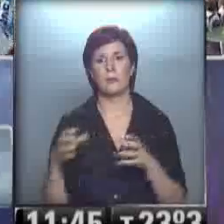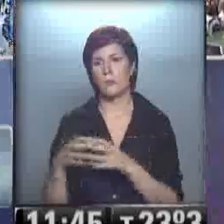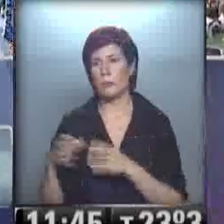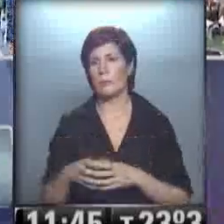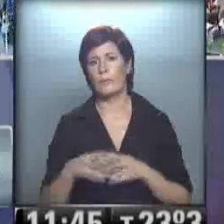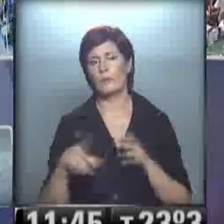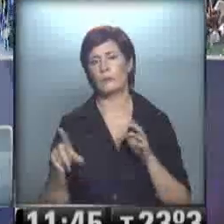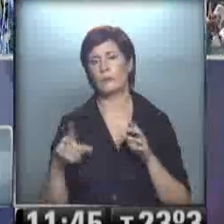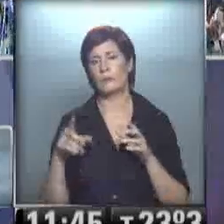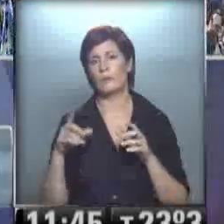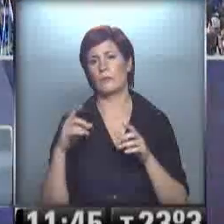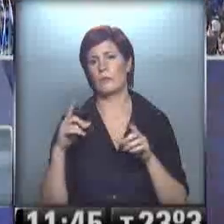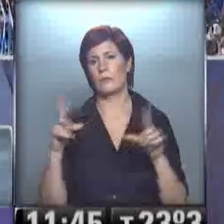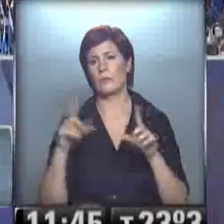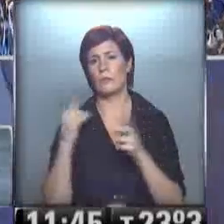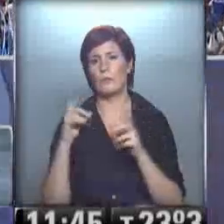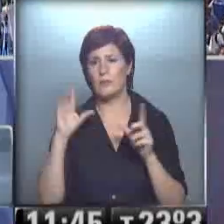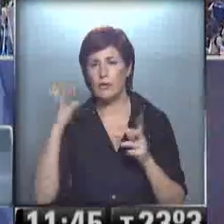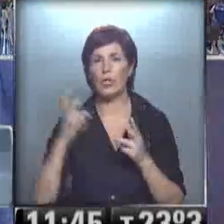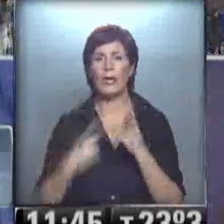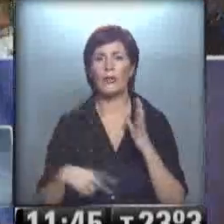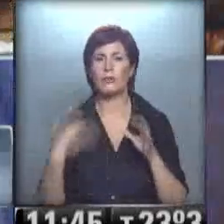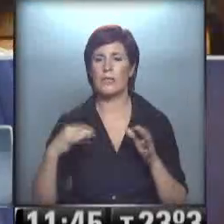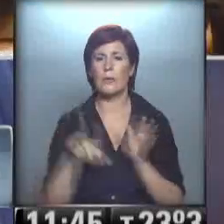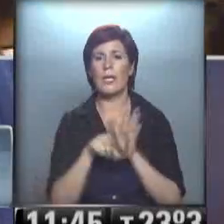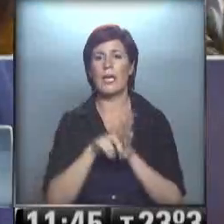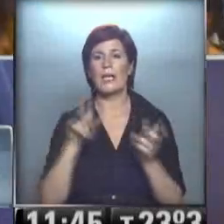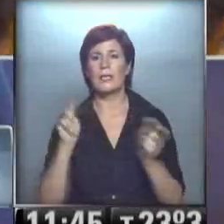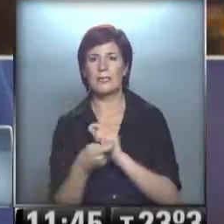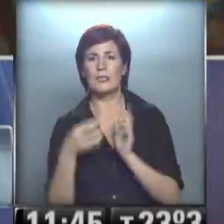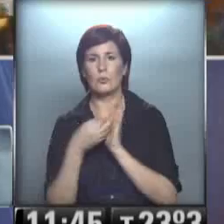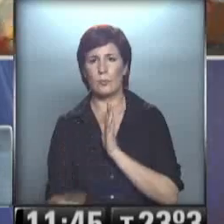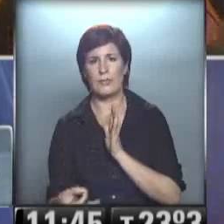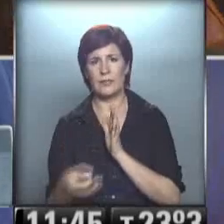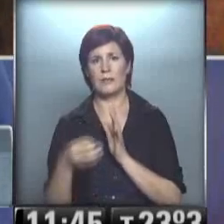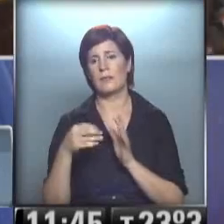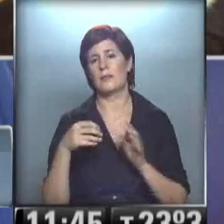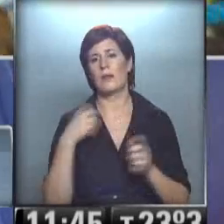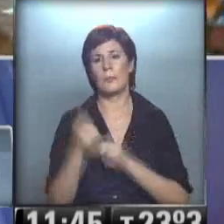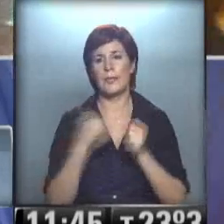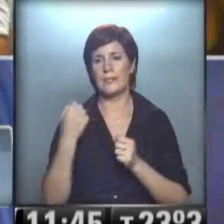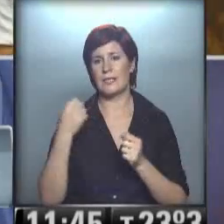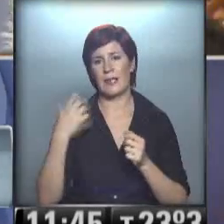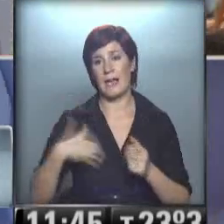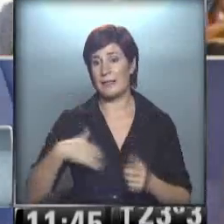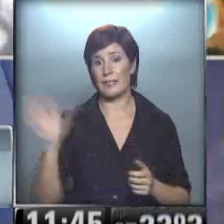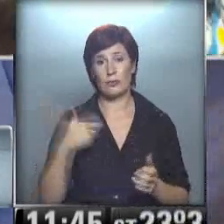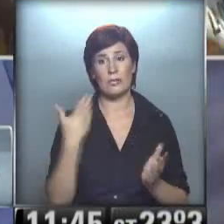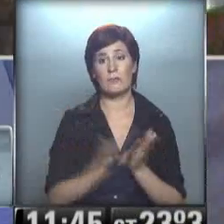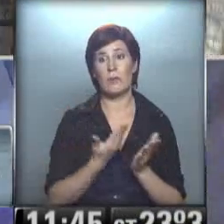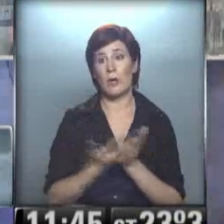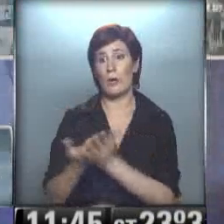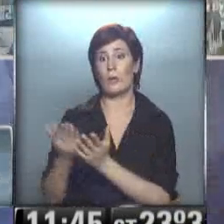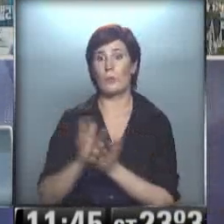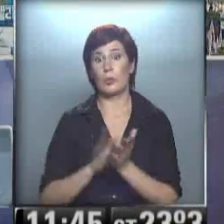preguntaban sobre el tema de la adecuación. Bueno, digo, todas las empresas de la Argentina han presentado su proyecto, casi todos los proyectos han sido ya